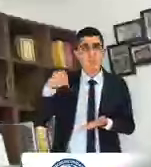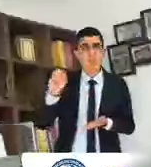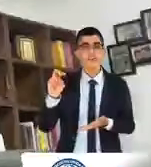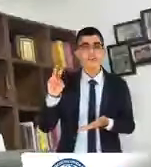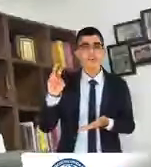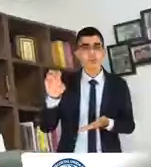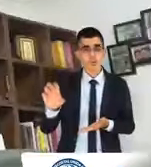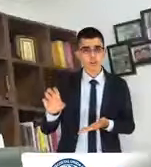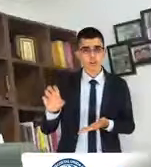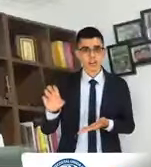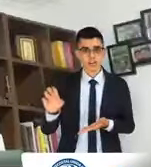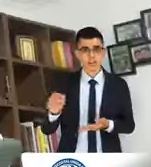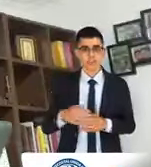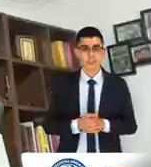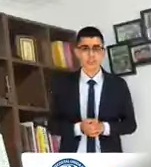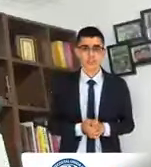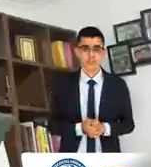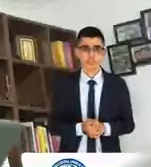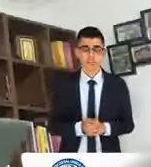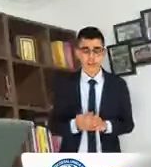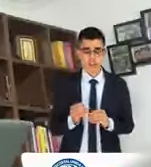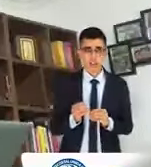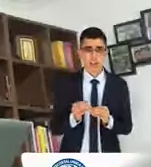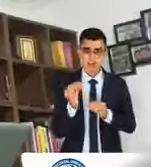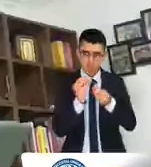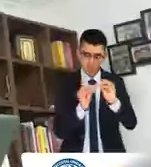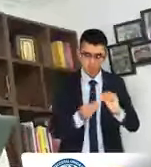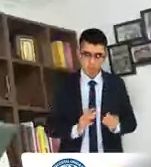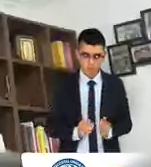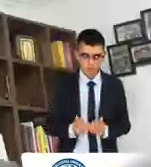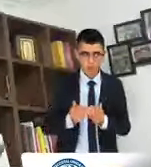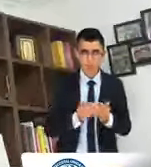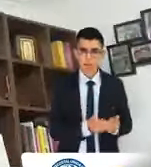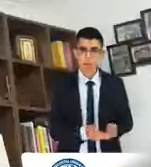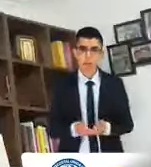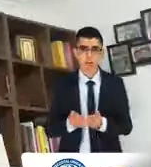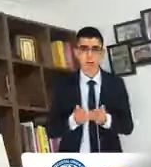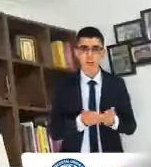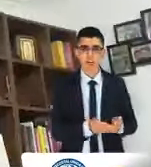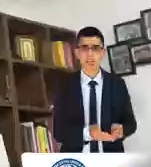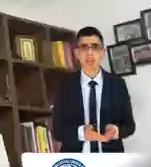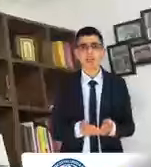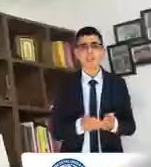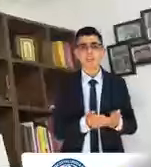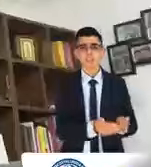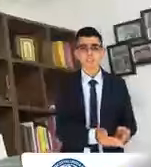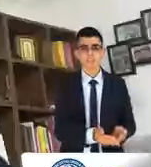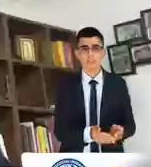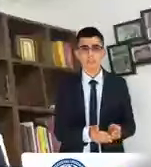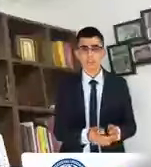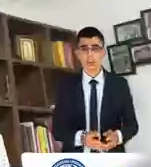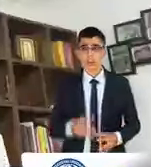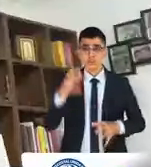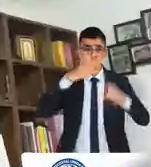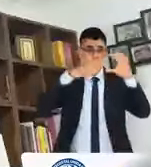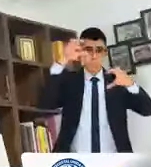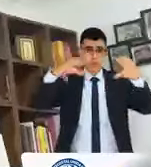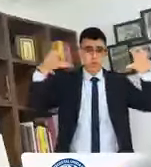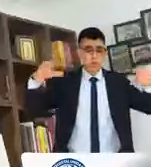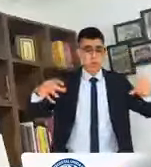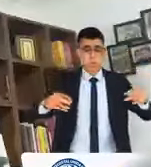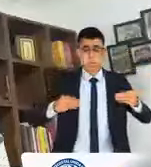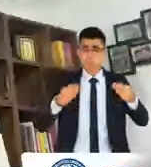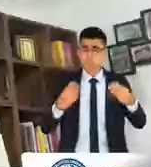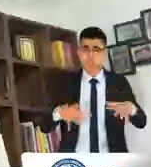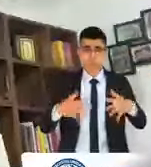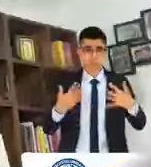mundo en el que un cataclismo, porque eso no fue un aguacero. La Biblia dice que salían las aguas de debajo y caían las